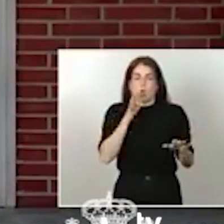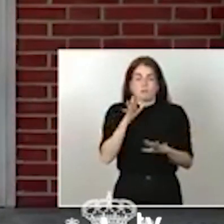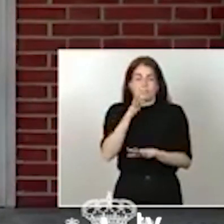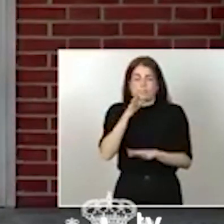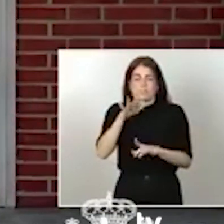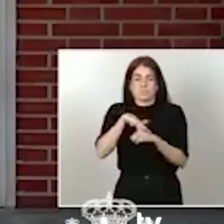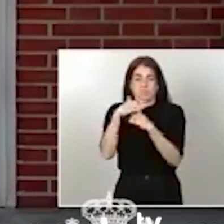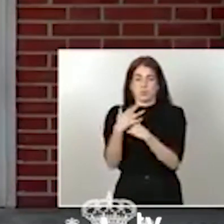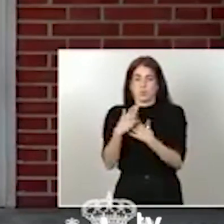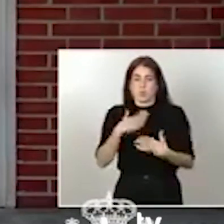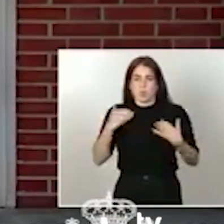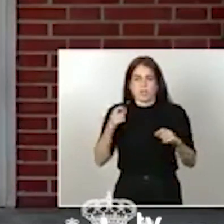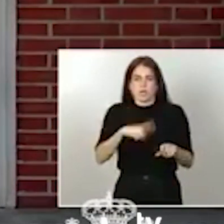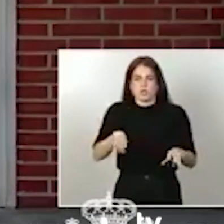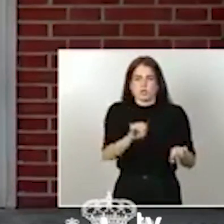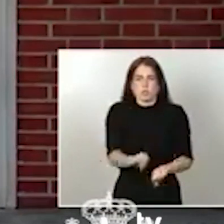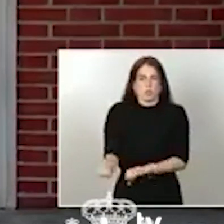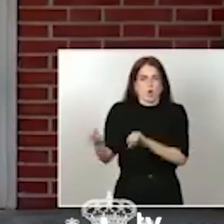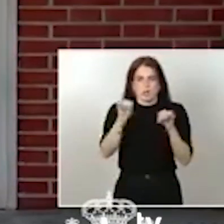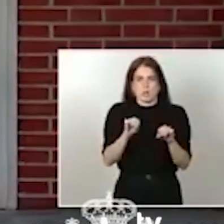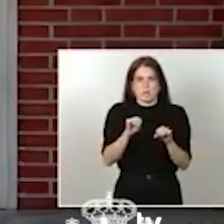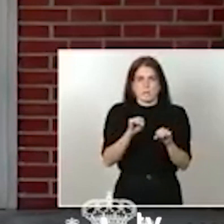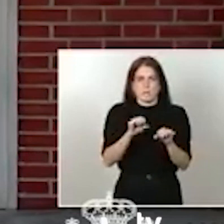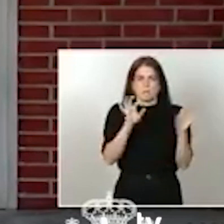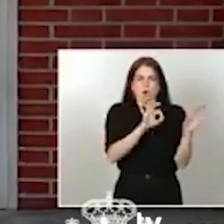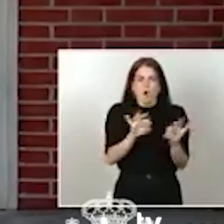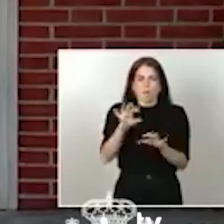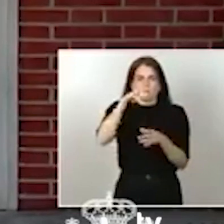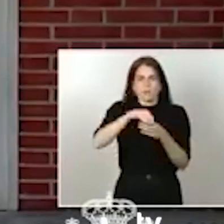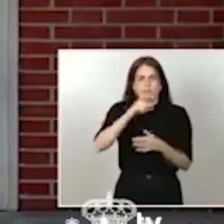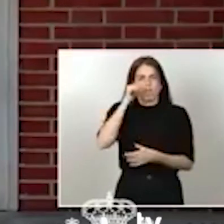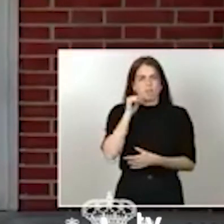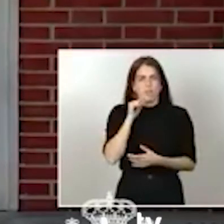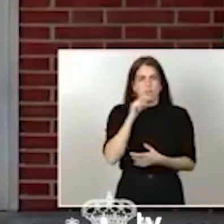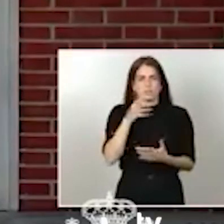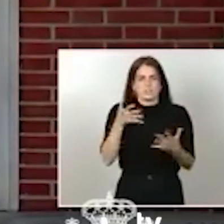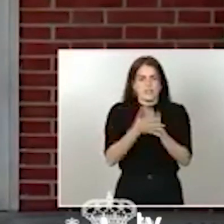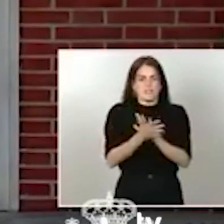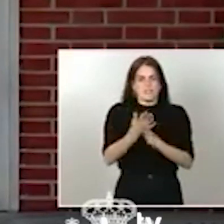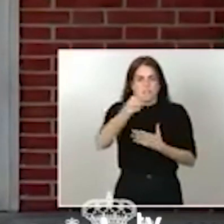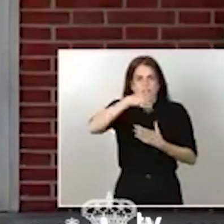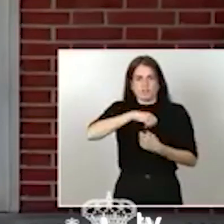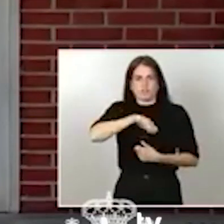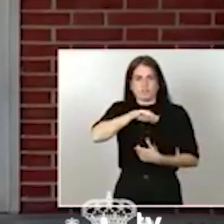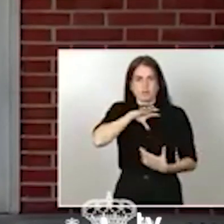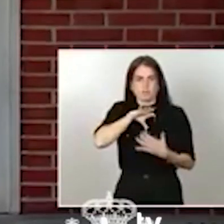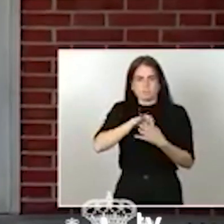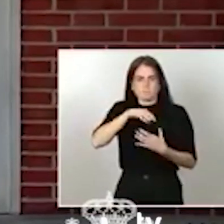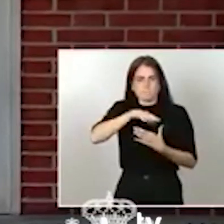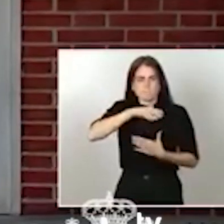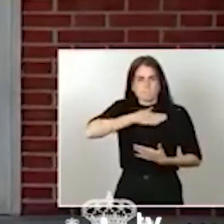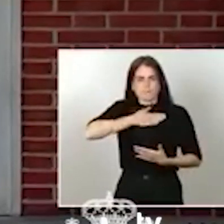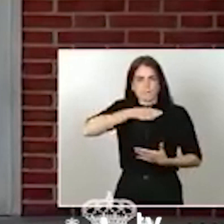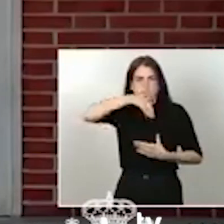integridad de ceuta como parte de nuestra nación la nación española su seguridad y la tranquilidad de